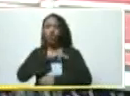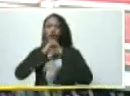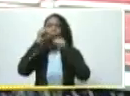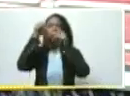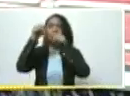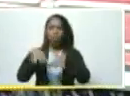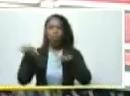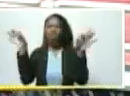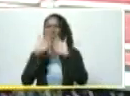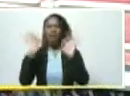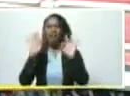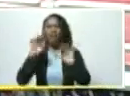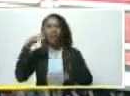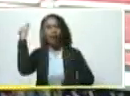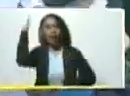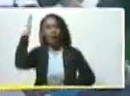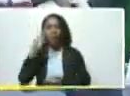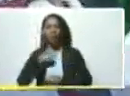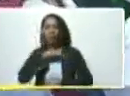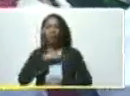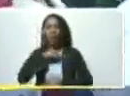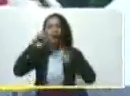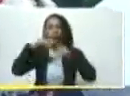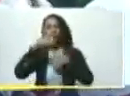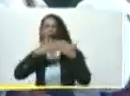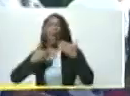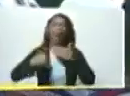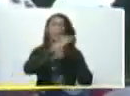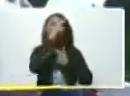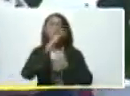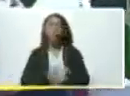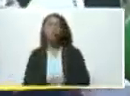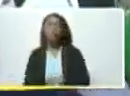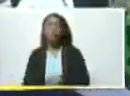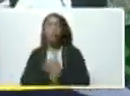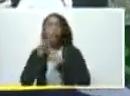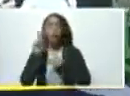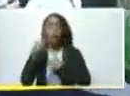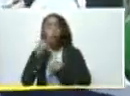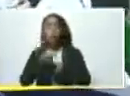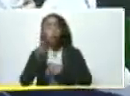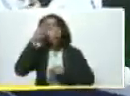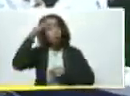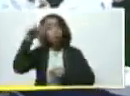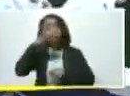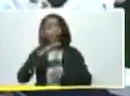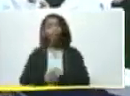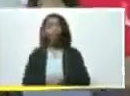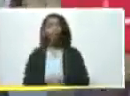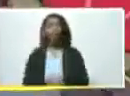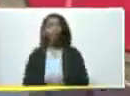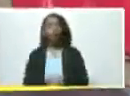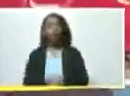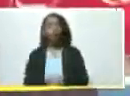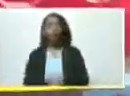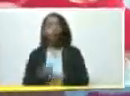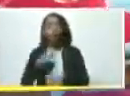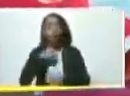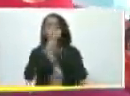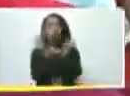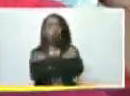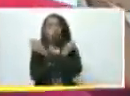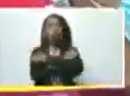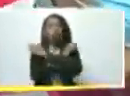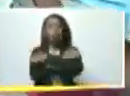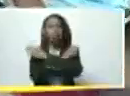rinde nadie, carajo, aquí lo que vamos es para adelante. Eso lo dijo el pueblo. Lo felicito.